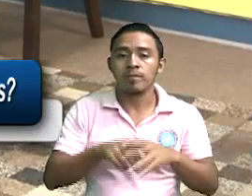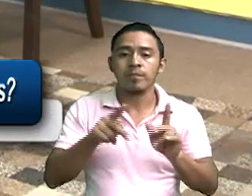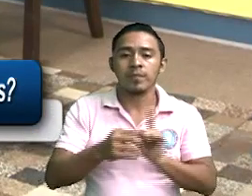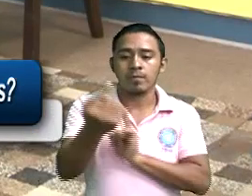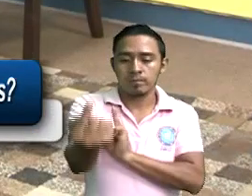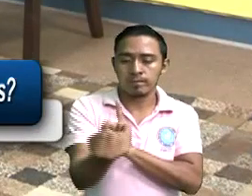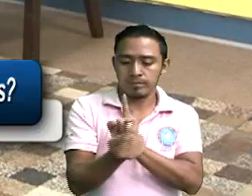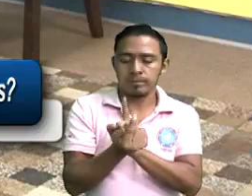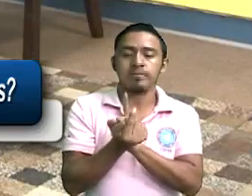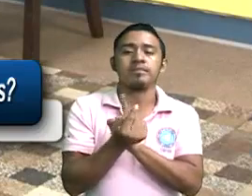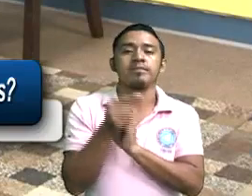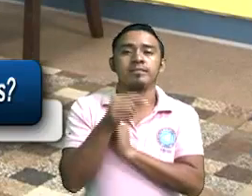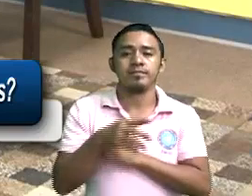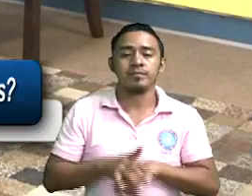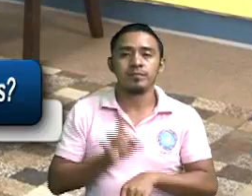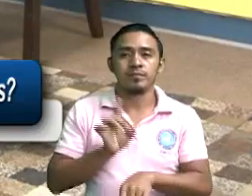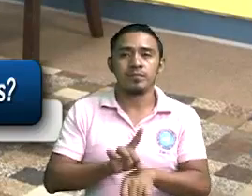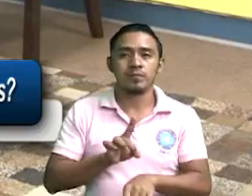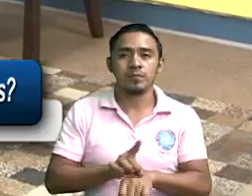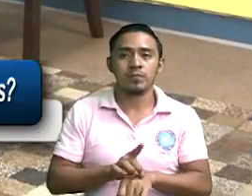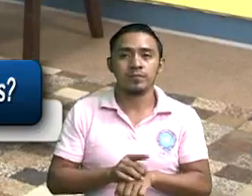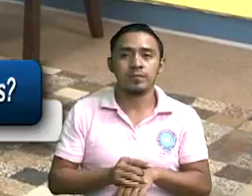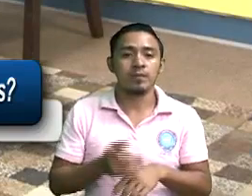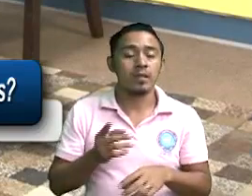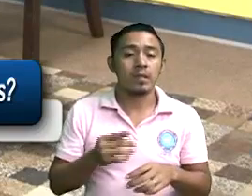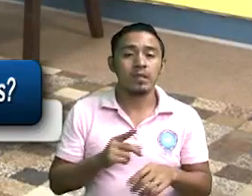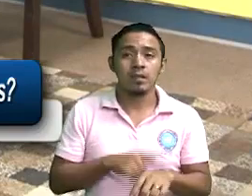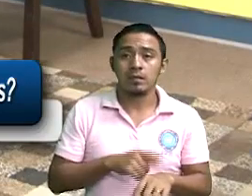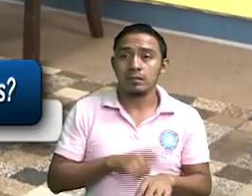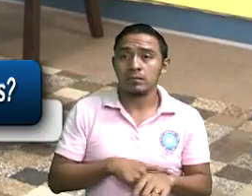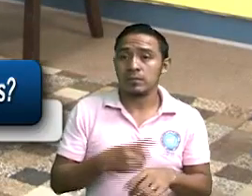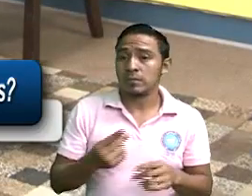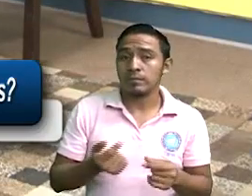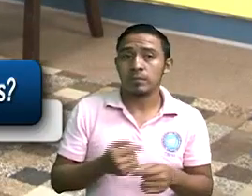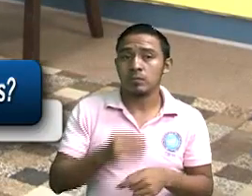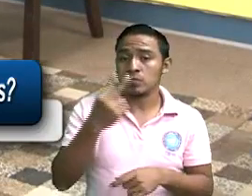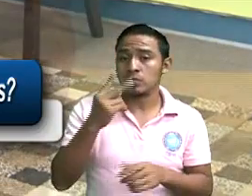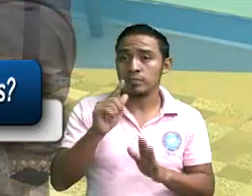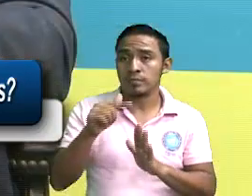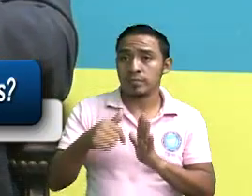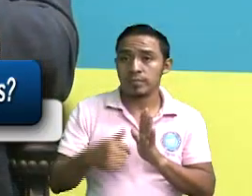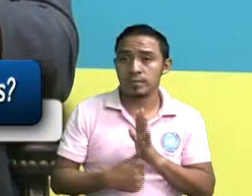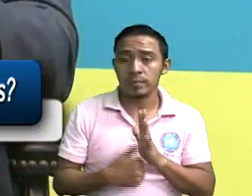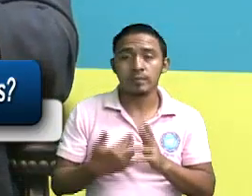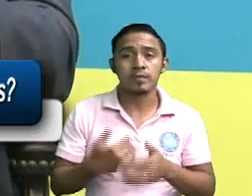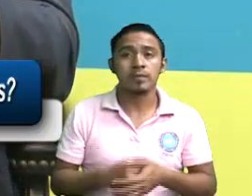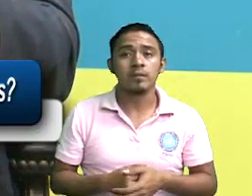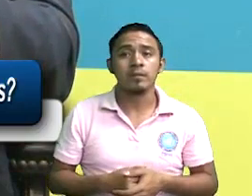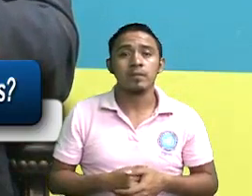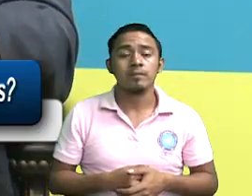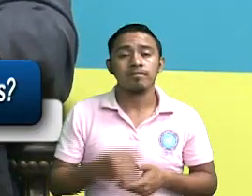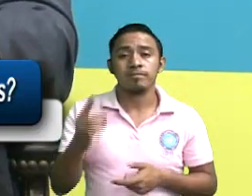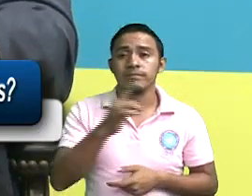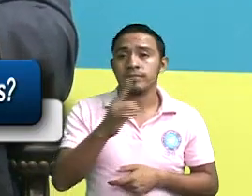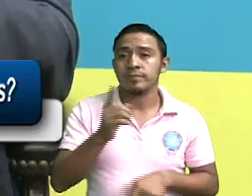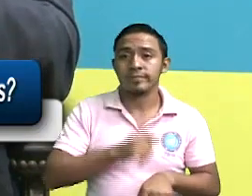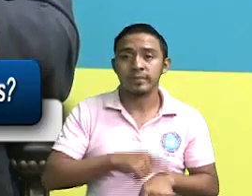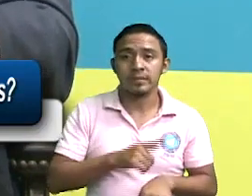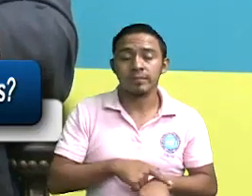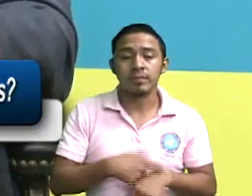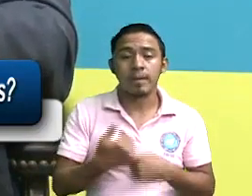a la consulta y el médico no puede tardarse 2 minutos con un paciente. El médico se tiene que tomar su tiempo